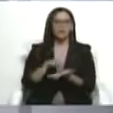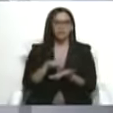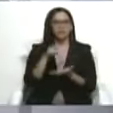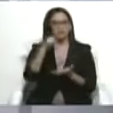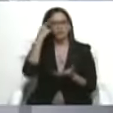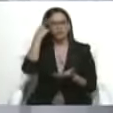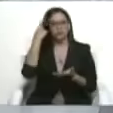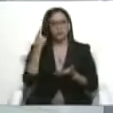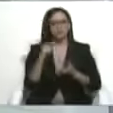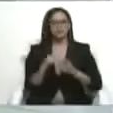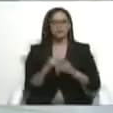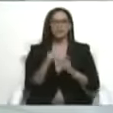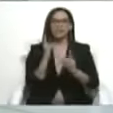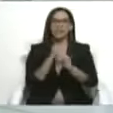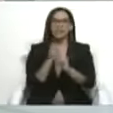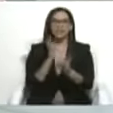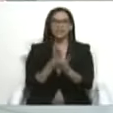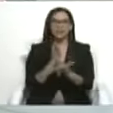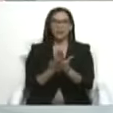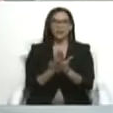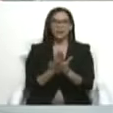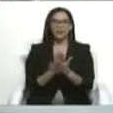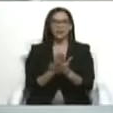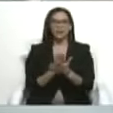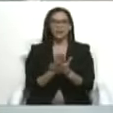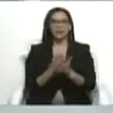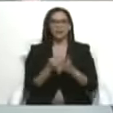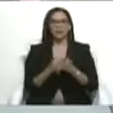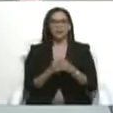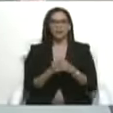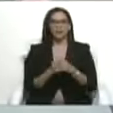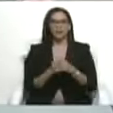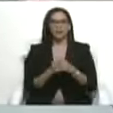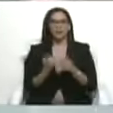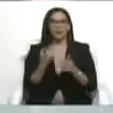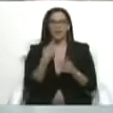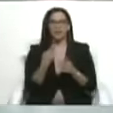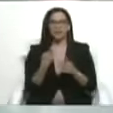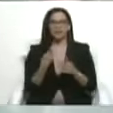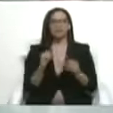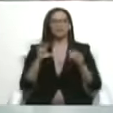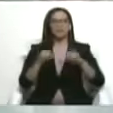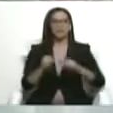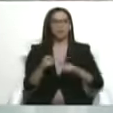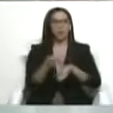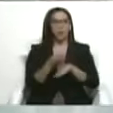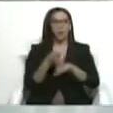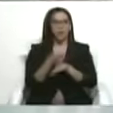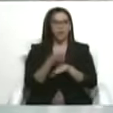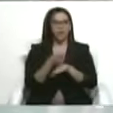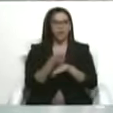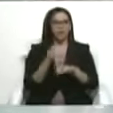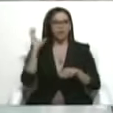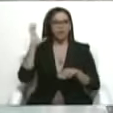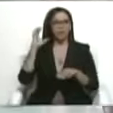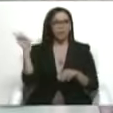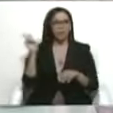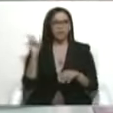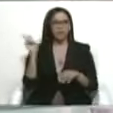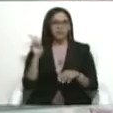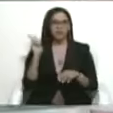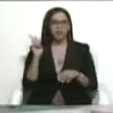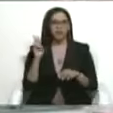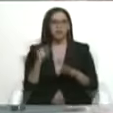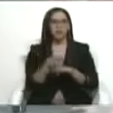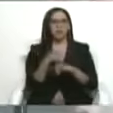sabes, desde siempre a partir de, vamos a decir, que se instaló allí un gobierno adverso al Estado venezolano, un